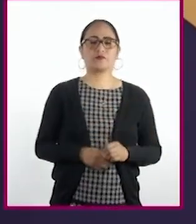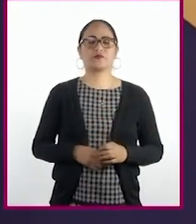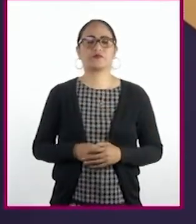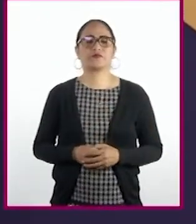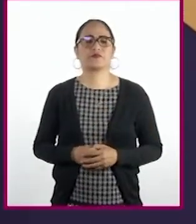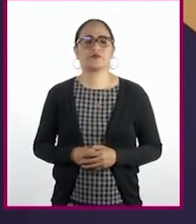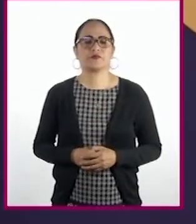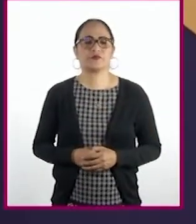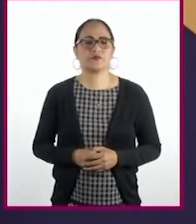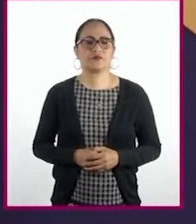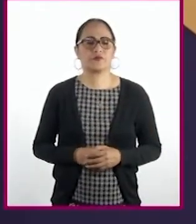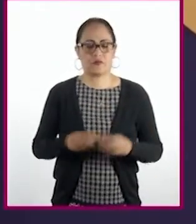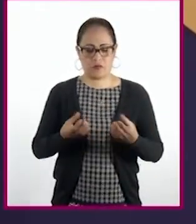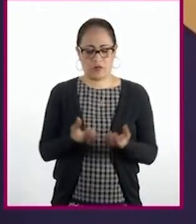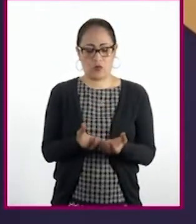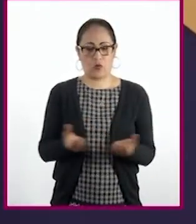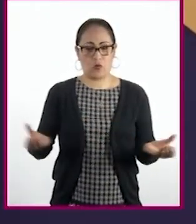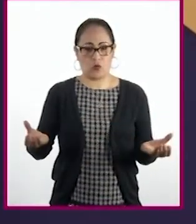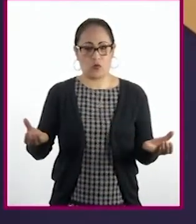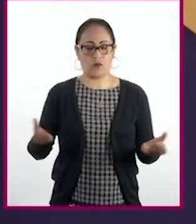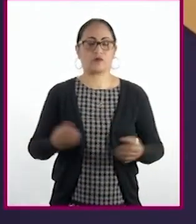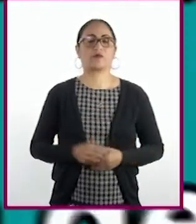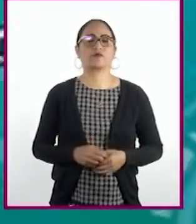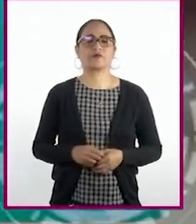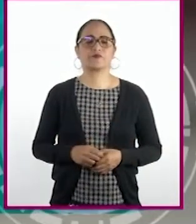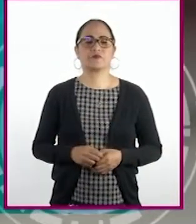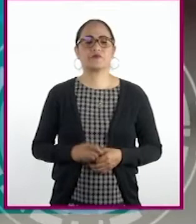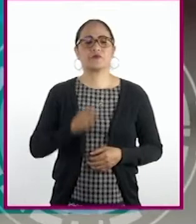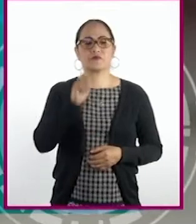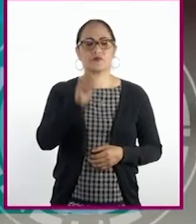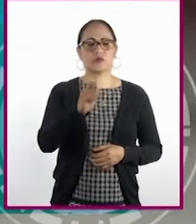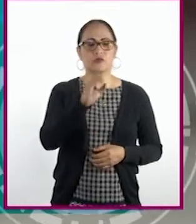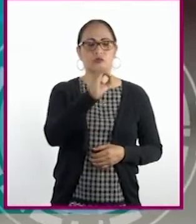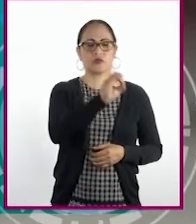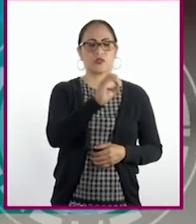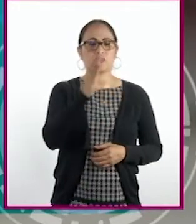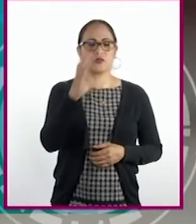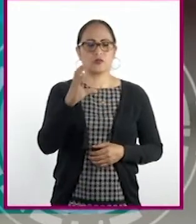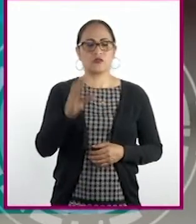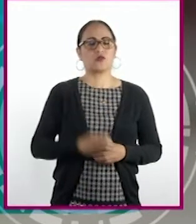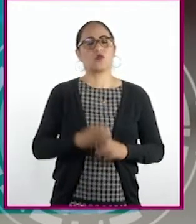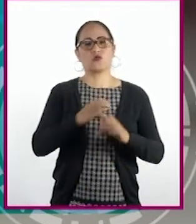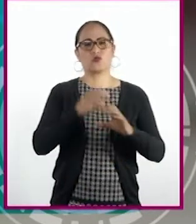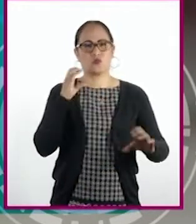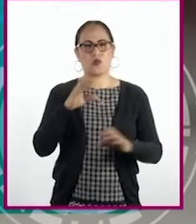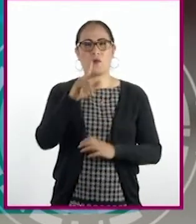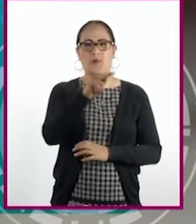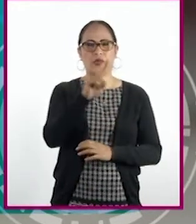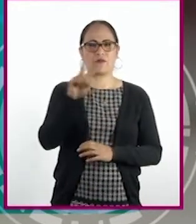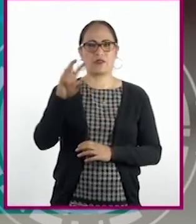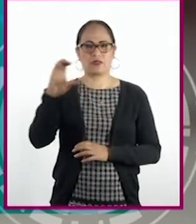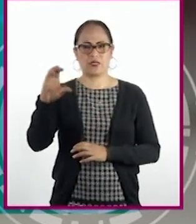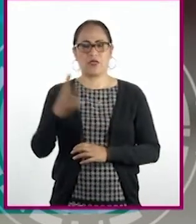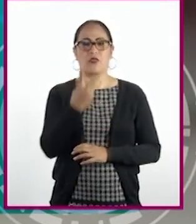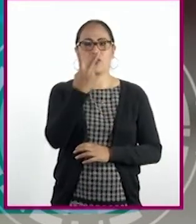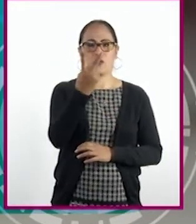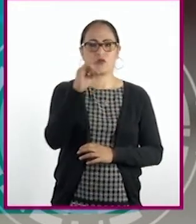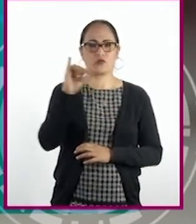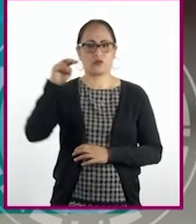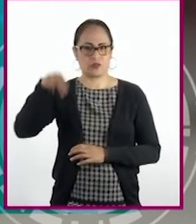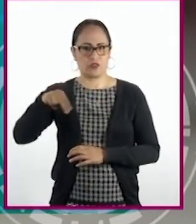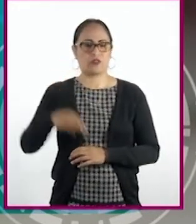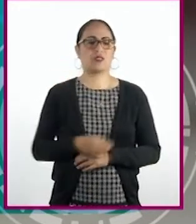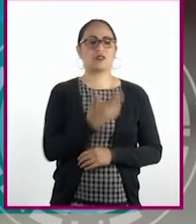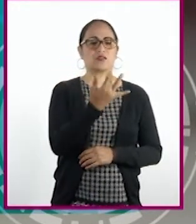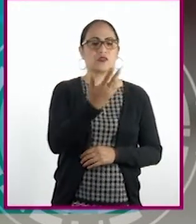Para hacer la canaleta requerimos 0.5 metros de tubo sanitario PVC de 2 pulgadas,